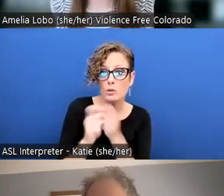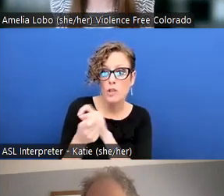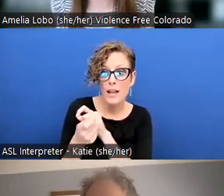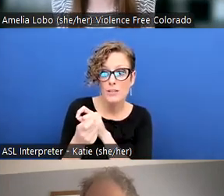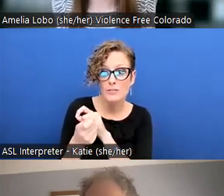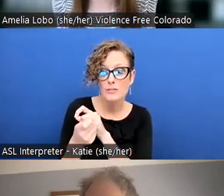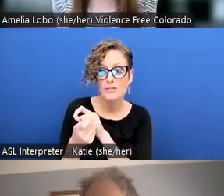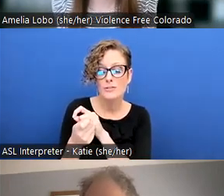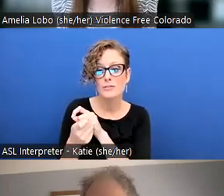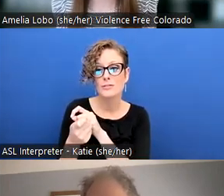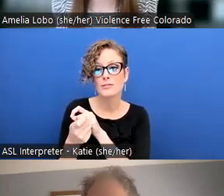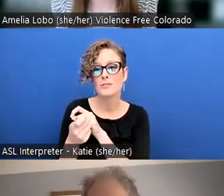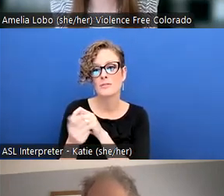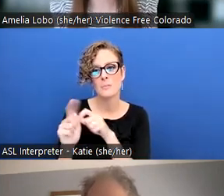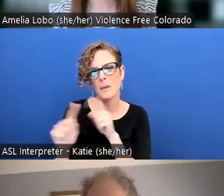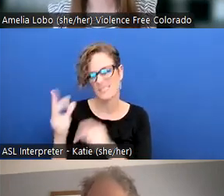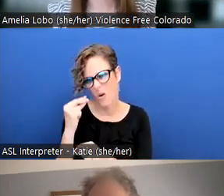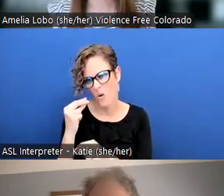Estado.